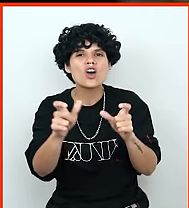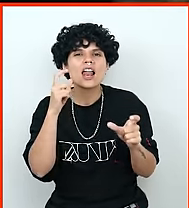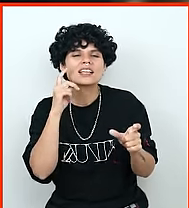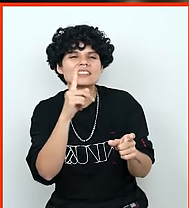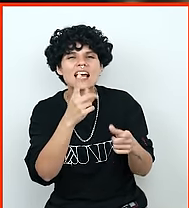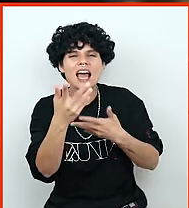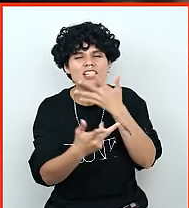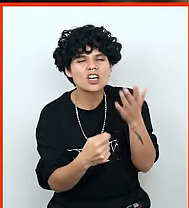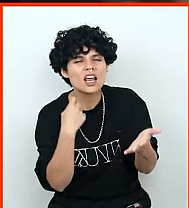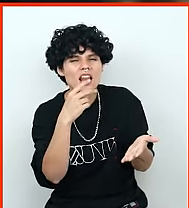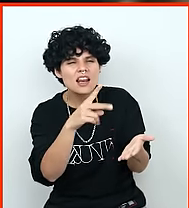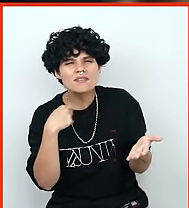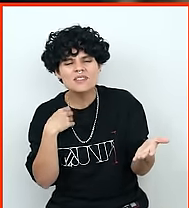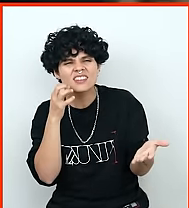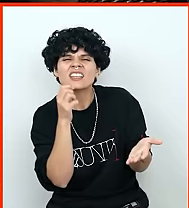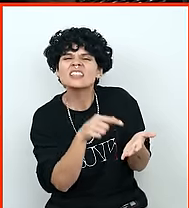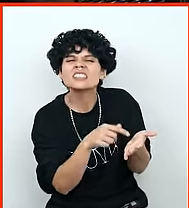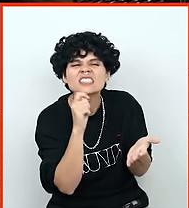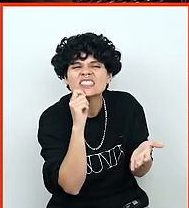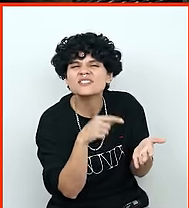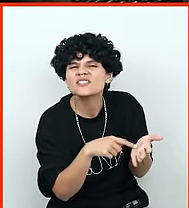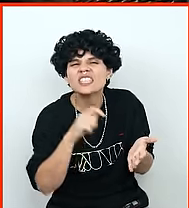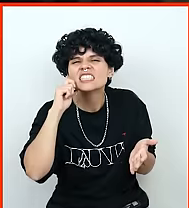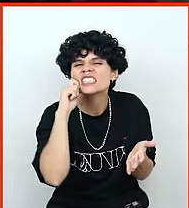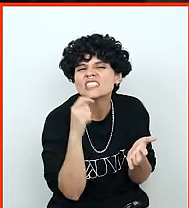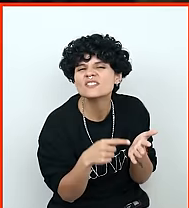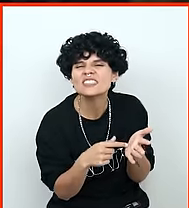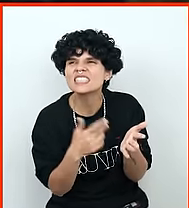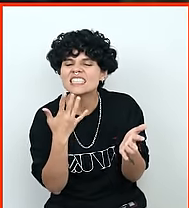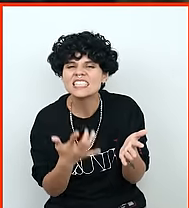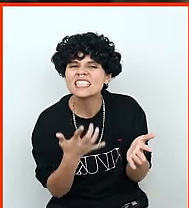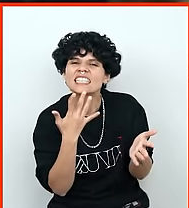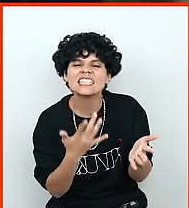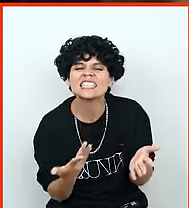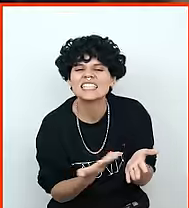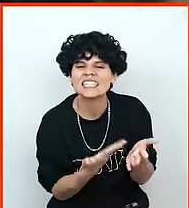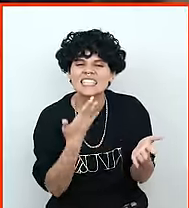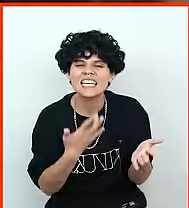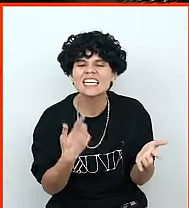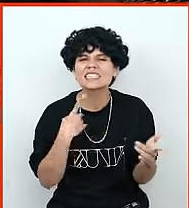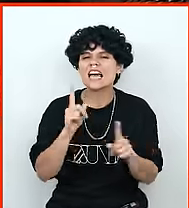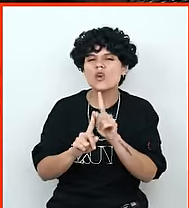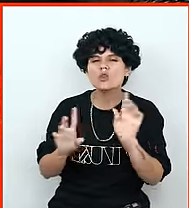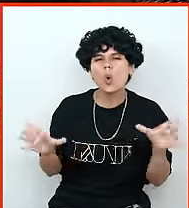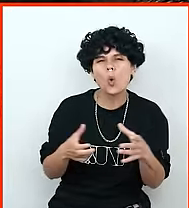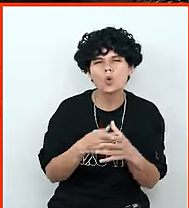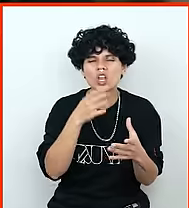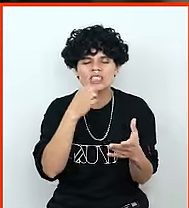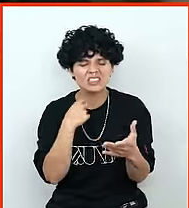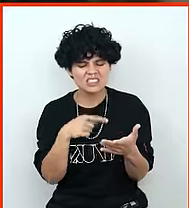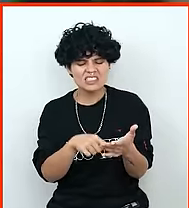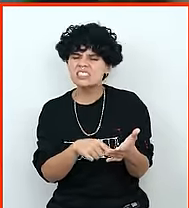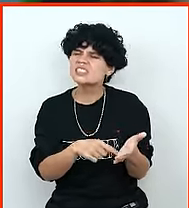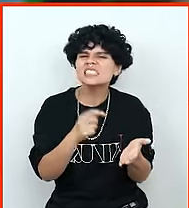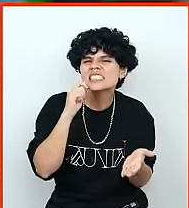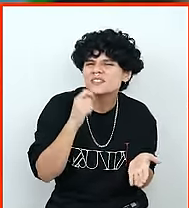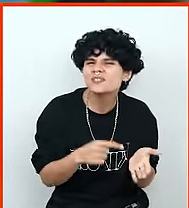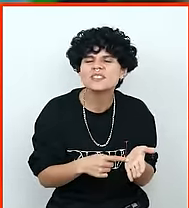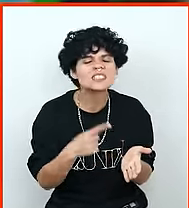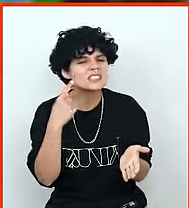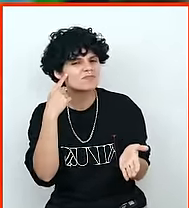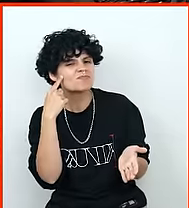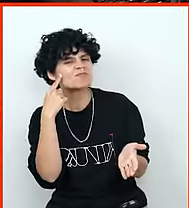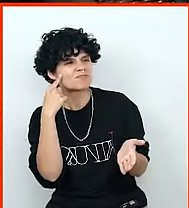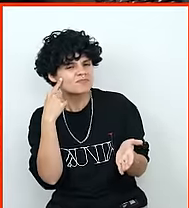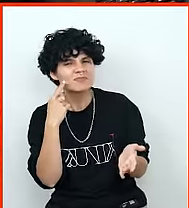descifrar qué está diciendo su artista, ¿no? Uh-huh. Como que tiene esa inquietud, como que tiene eso mágico, así, y se junta así, ¿y qué quiso decir,